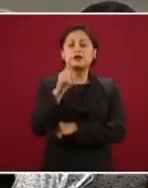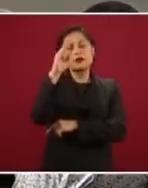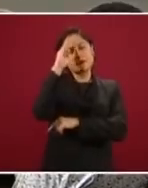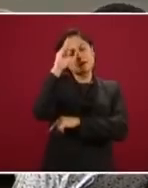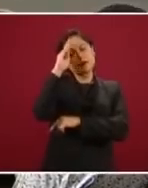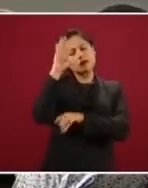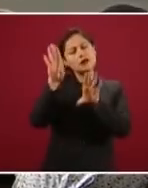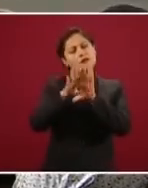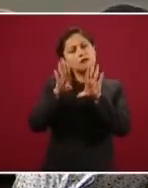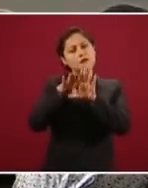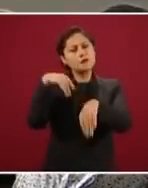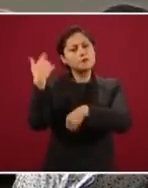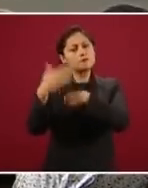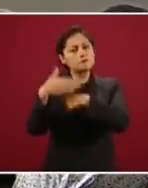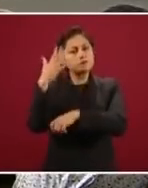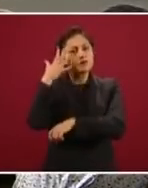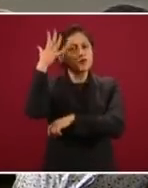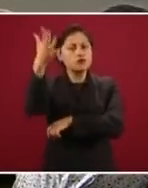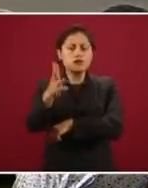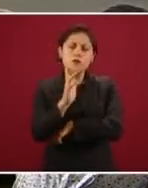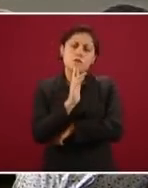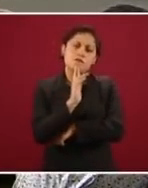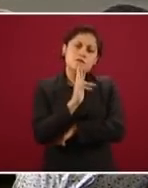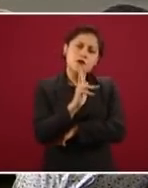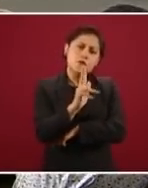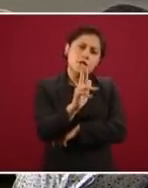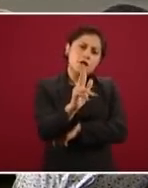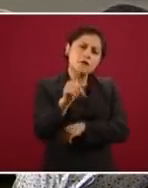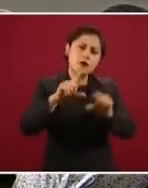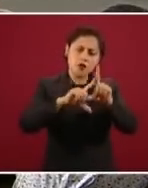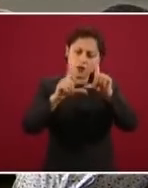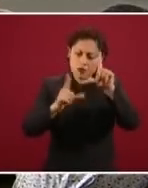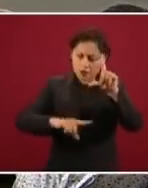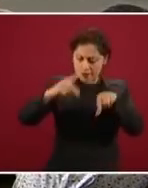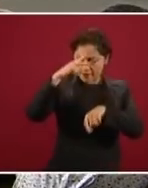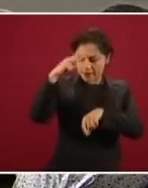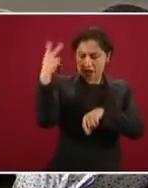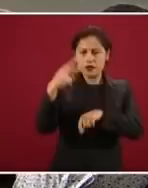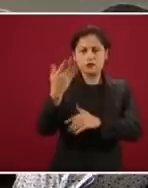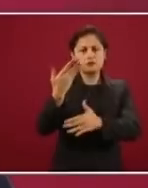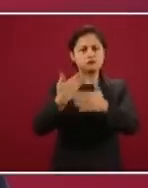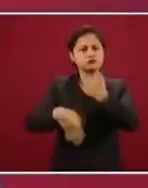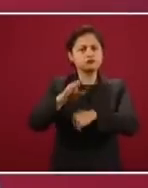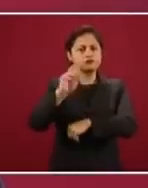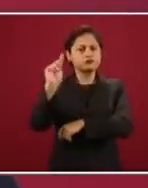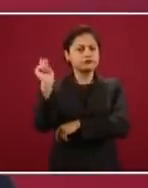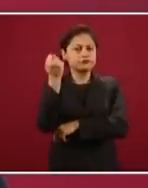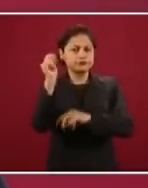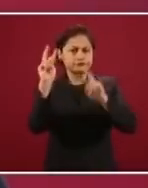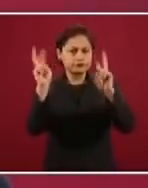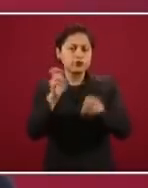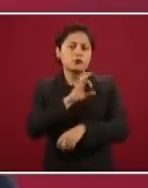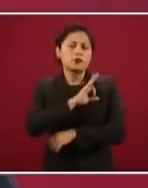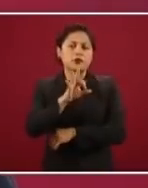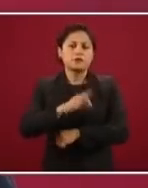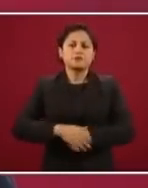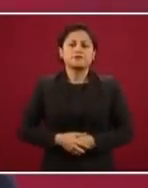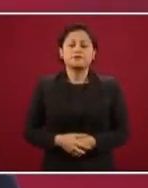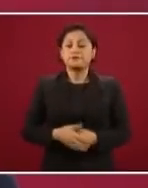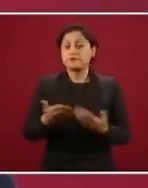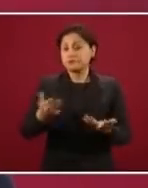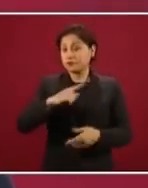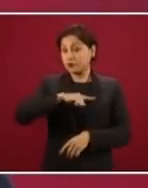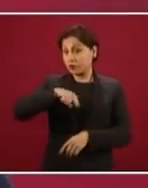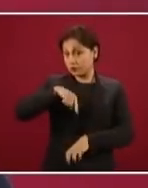y mejorará la empleabilidad para ayudar a acelerar la transformación digital del país como mike eso tenemos un compromiso constante